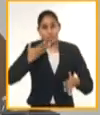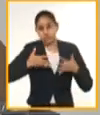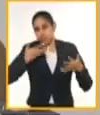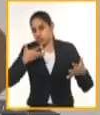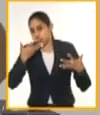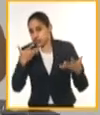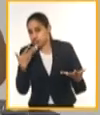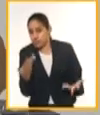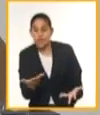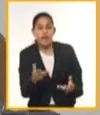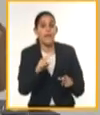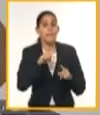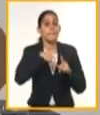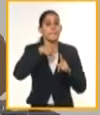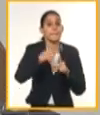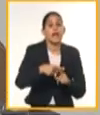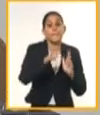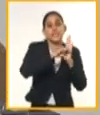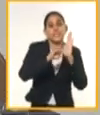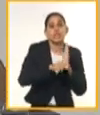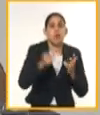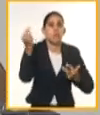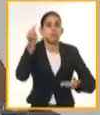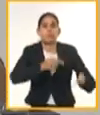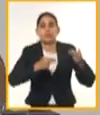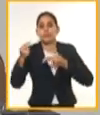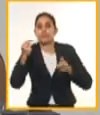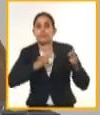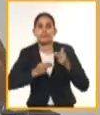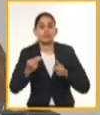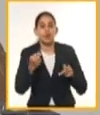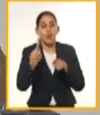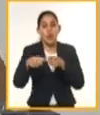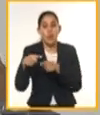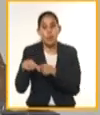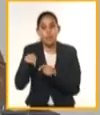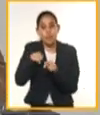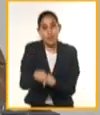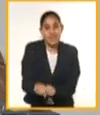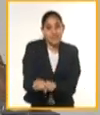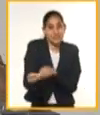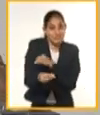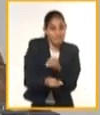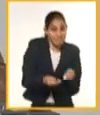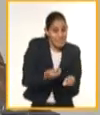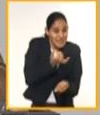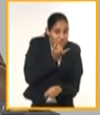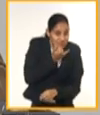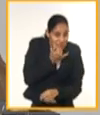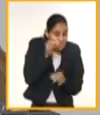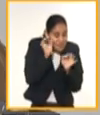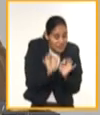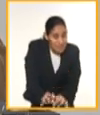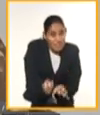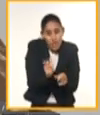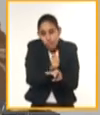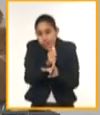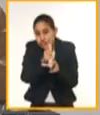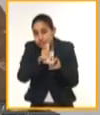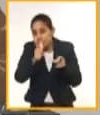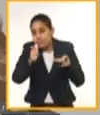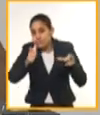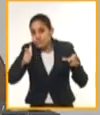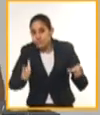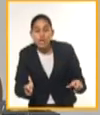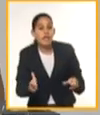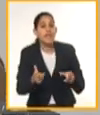por tantas medidas y decisiones que está tomando que realmente afectan a una gran masa no solo de